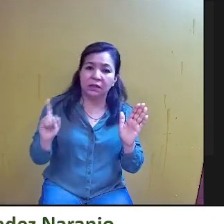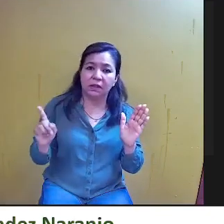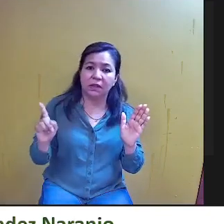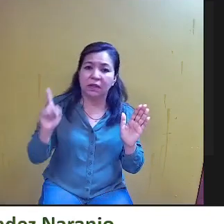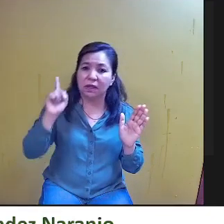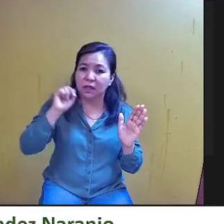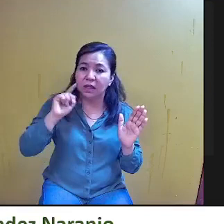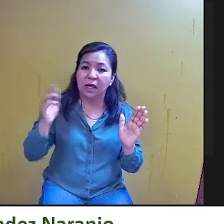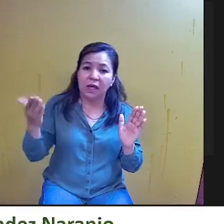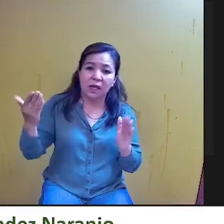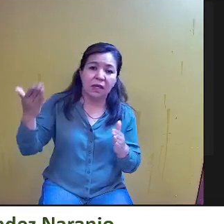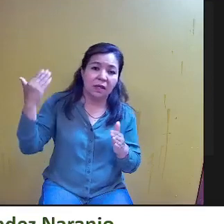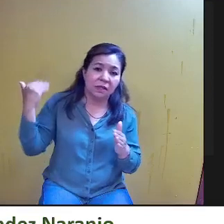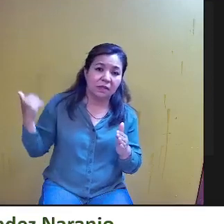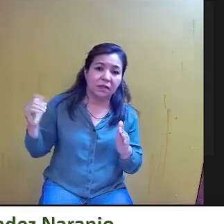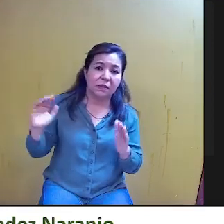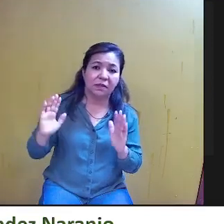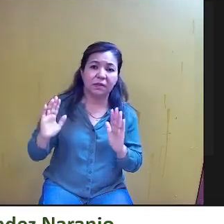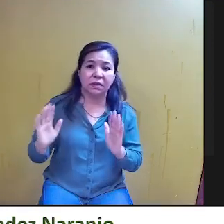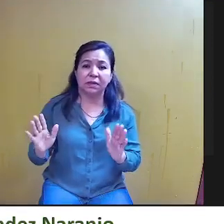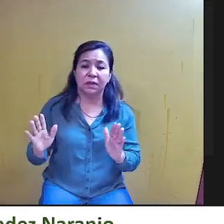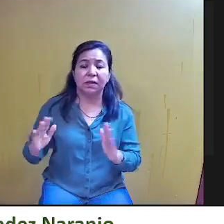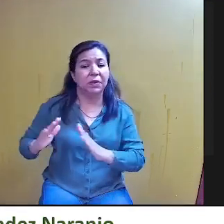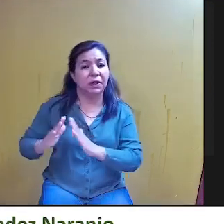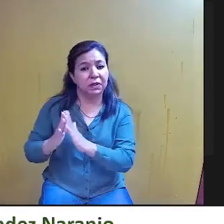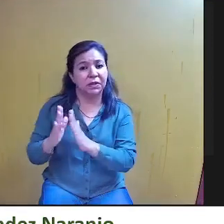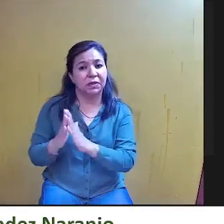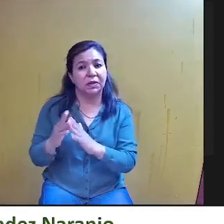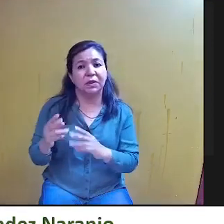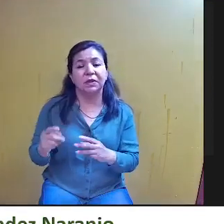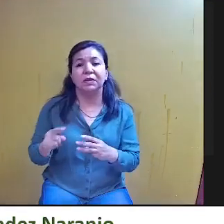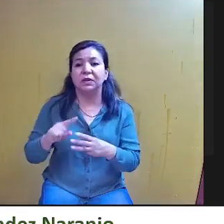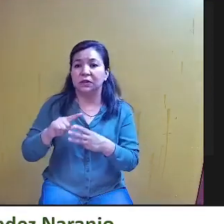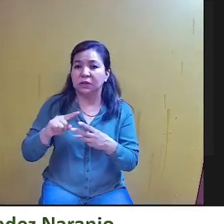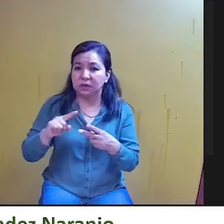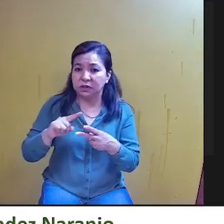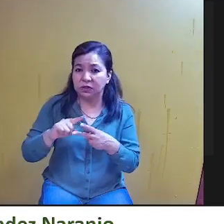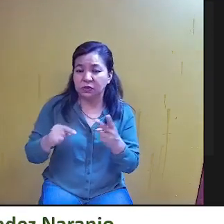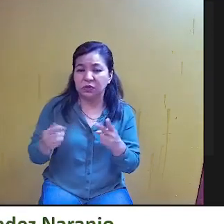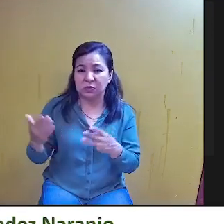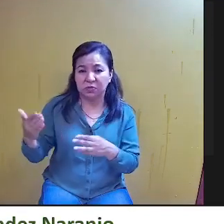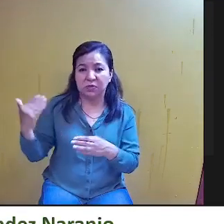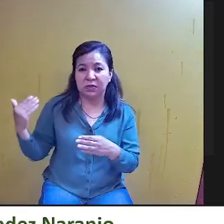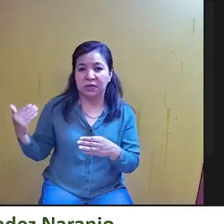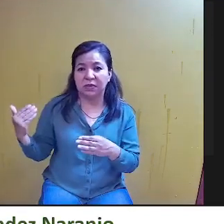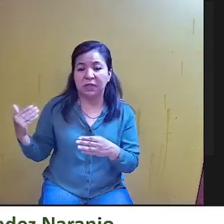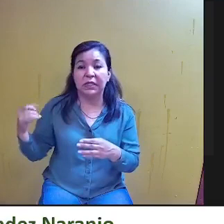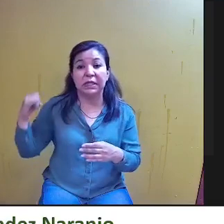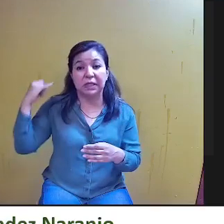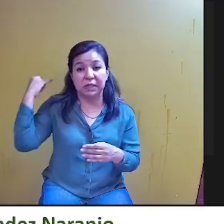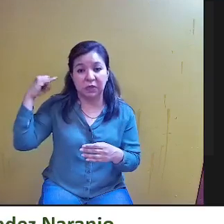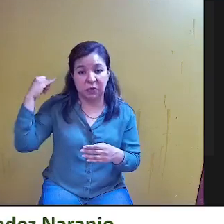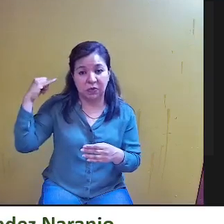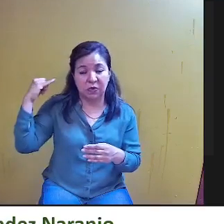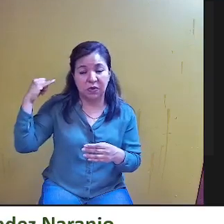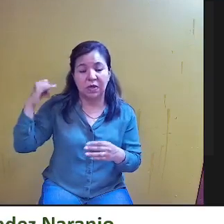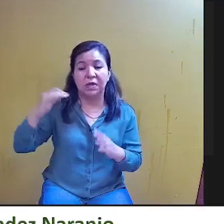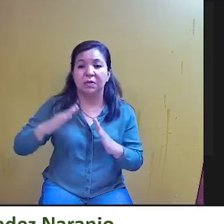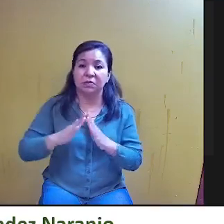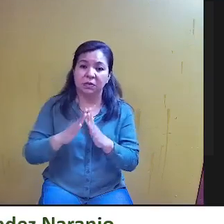consejera distrital electoral del Consejo Distrital Electoral 2 del Instituto Electoral Nacional con sede en Iguala de la Independencia,